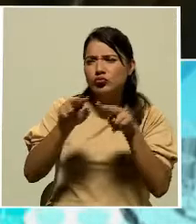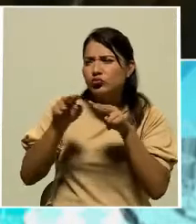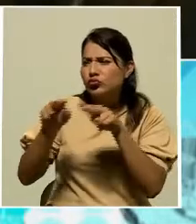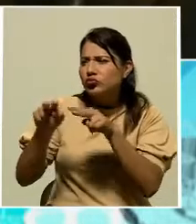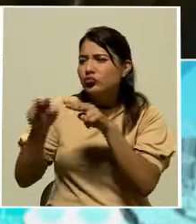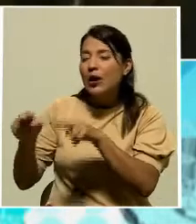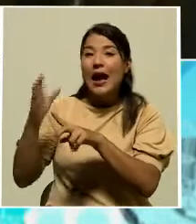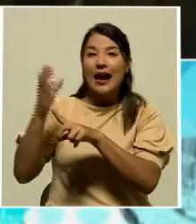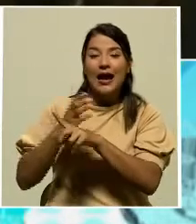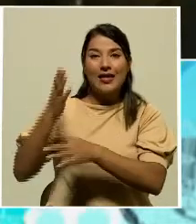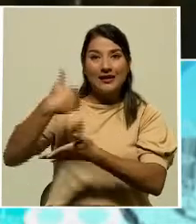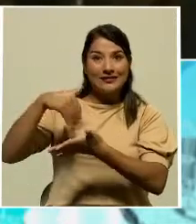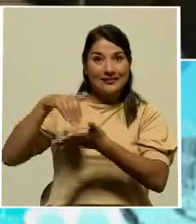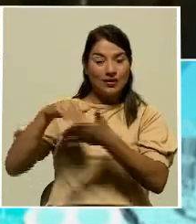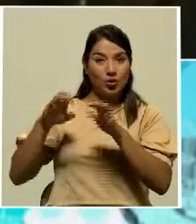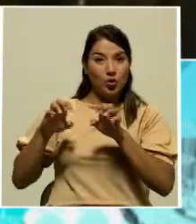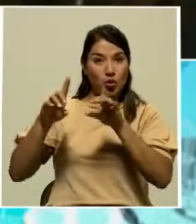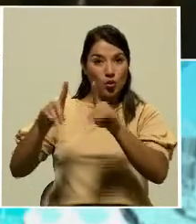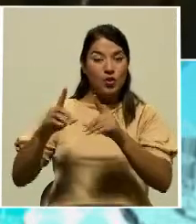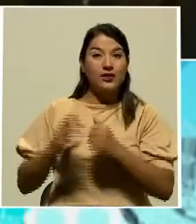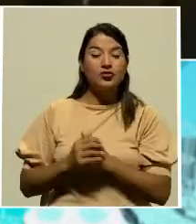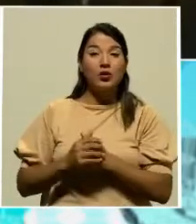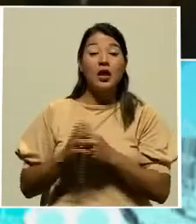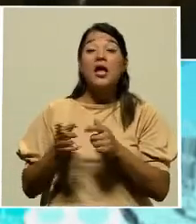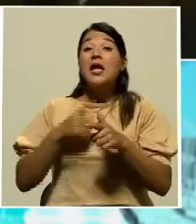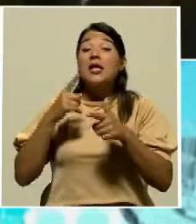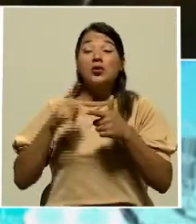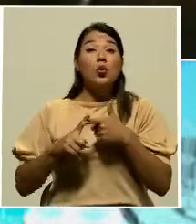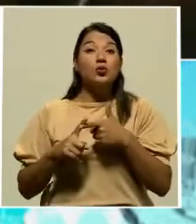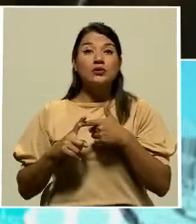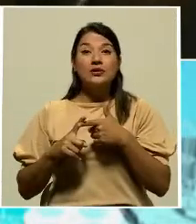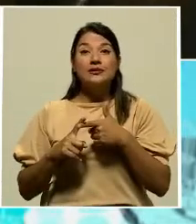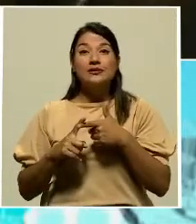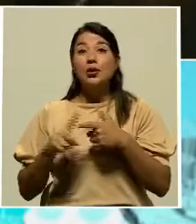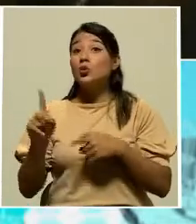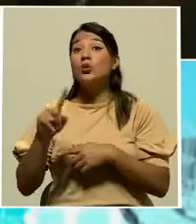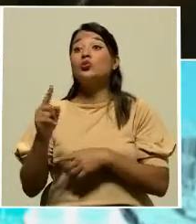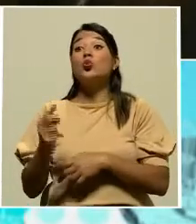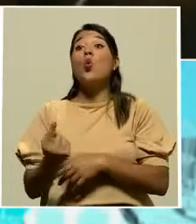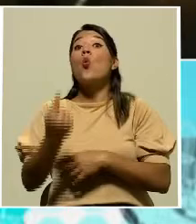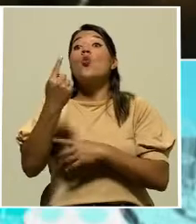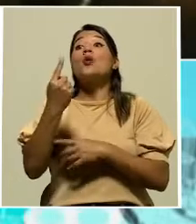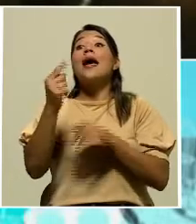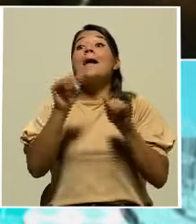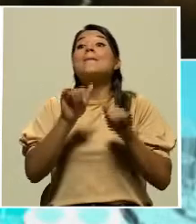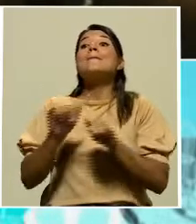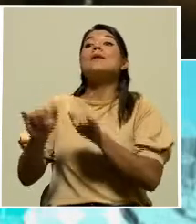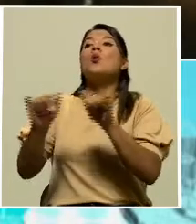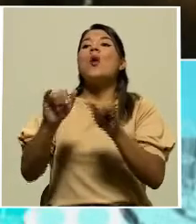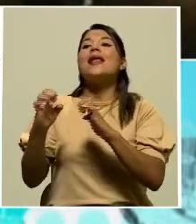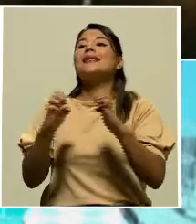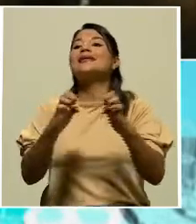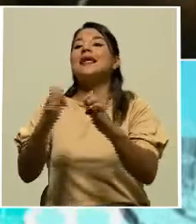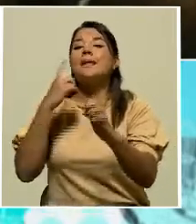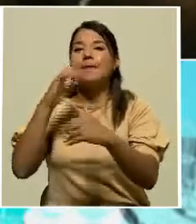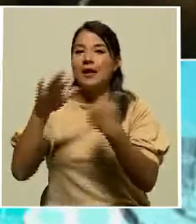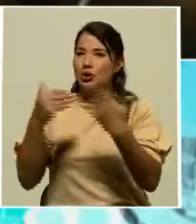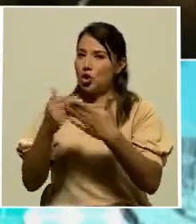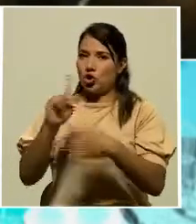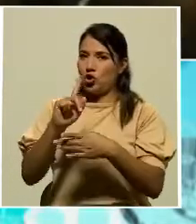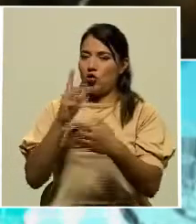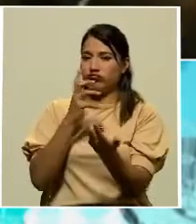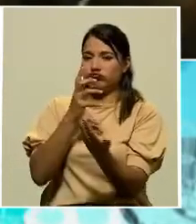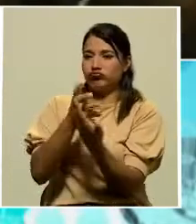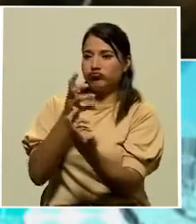centros educativos. Entonces, no es una estrategia única para todos, pero toma en cuenta